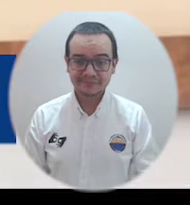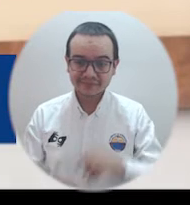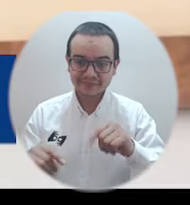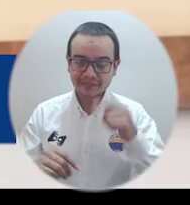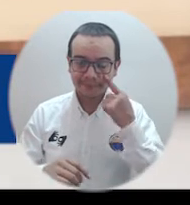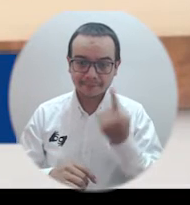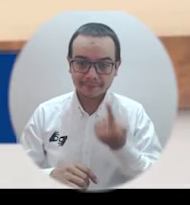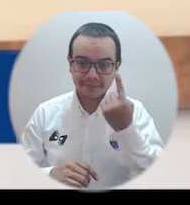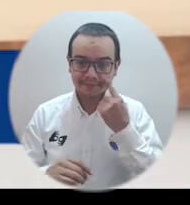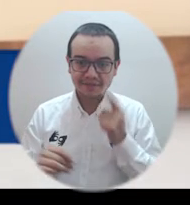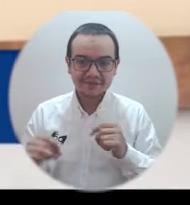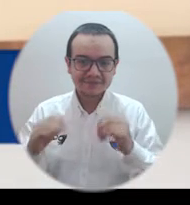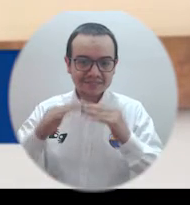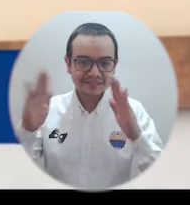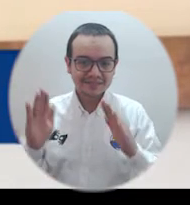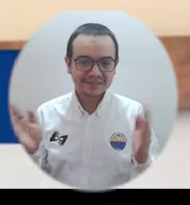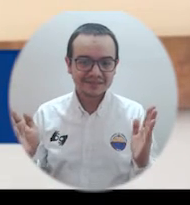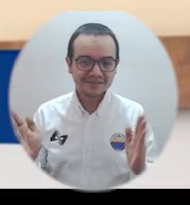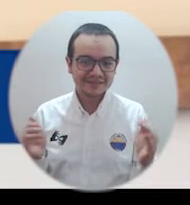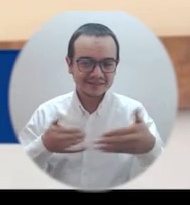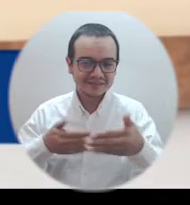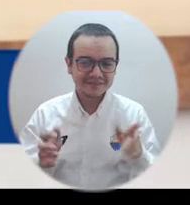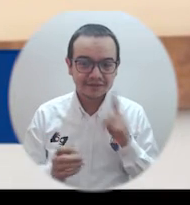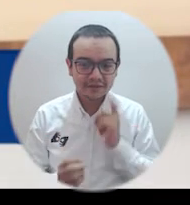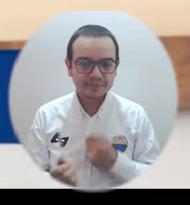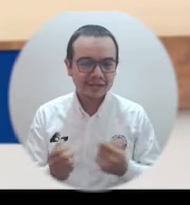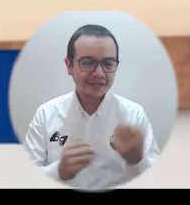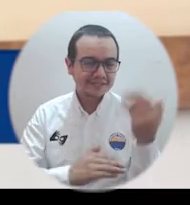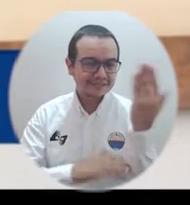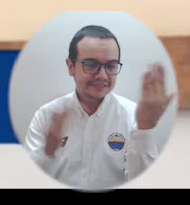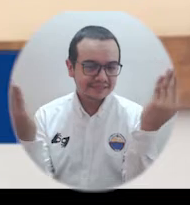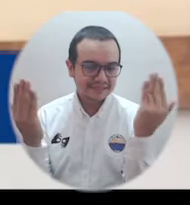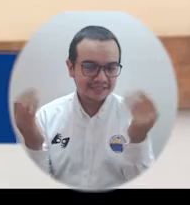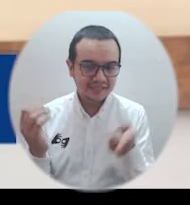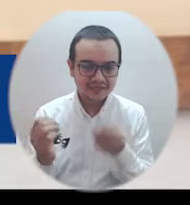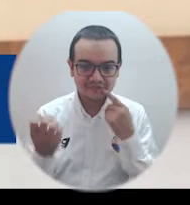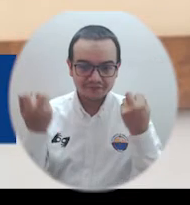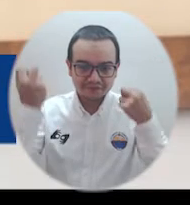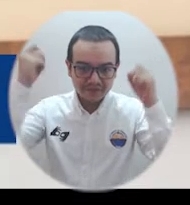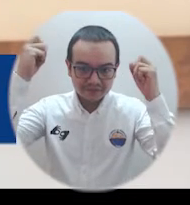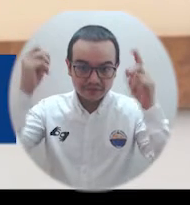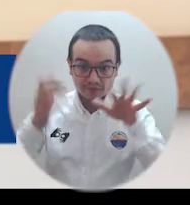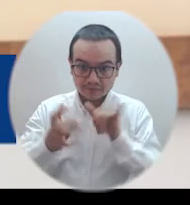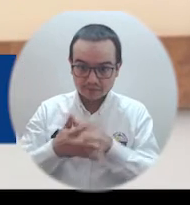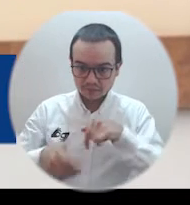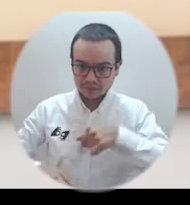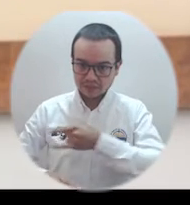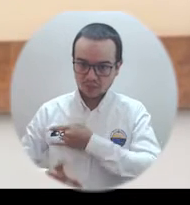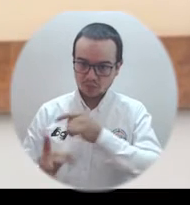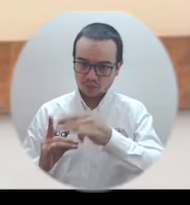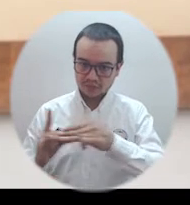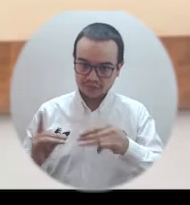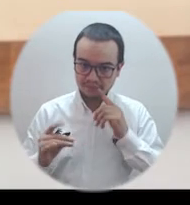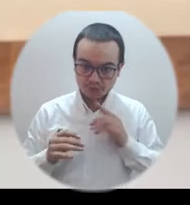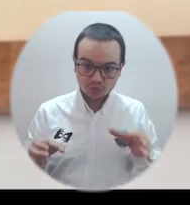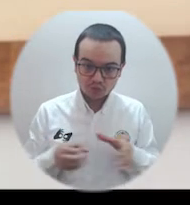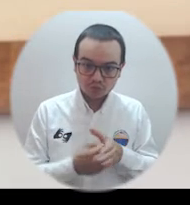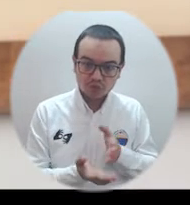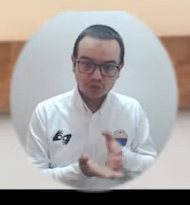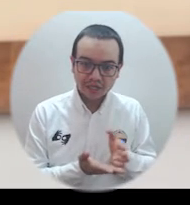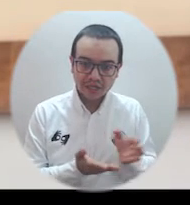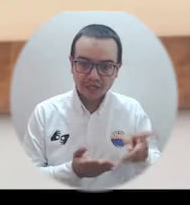Básicamente, para esta primera versión del Festival de Cine en Cuatro Paredes, la Universidad del Magdalena y el Programa de Cine Audiovisuales